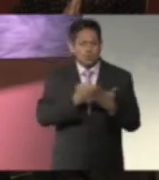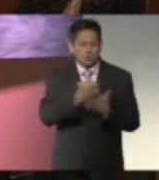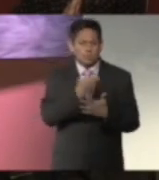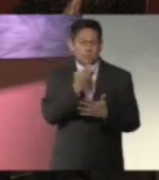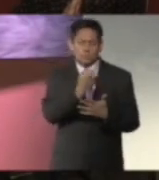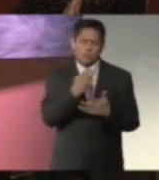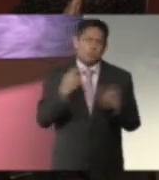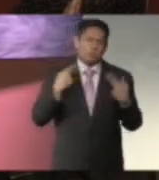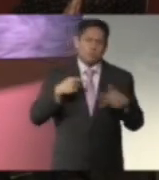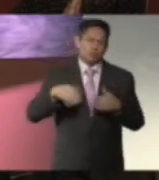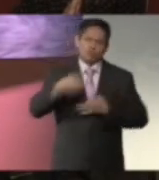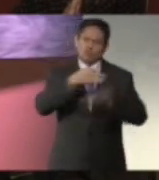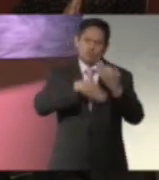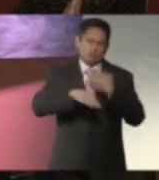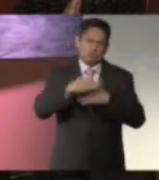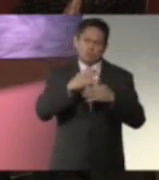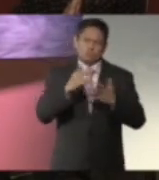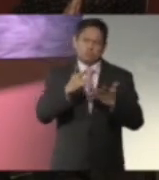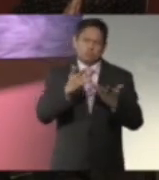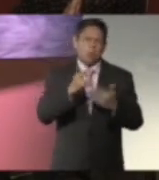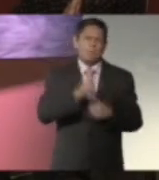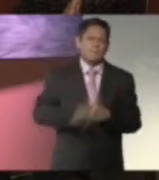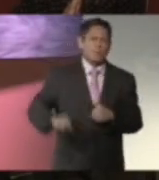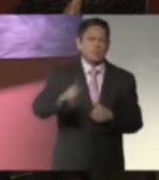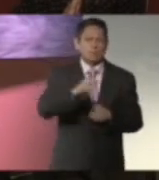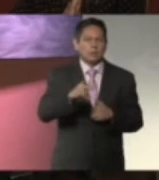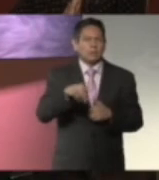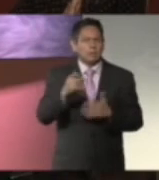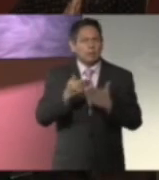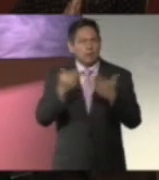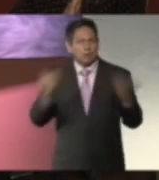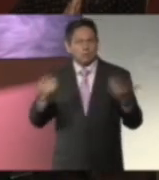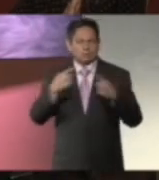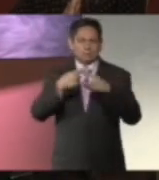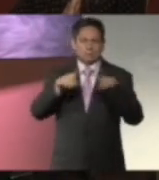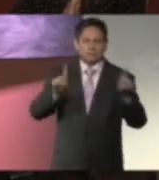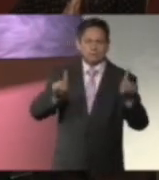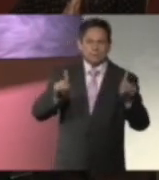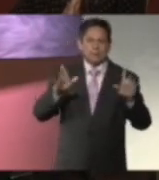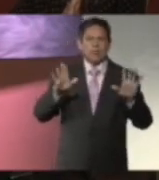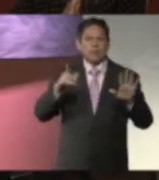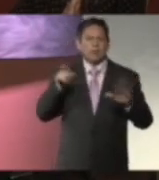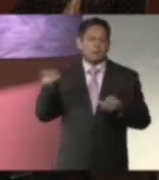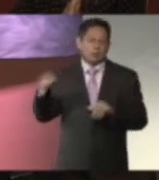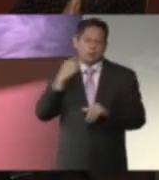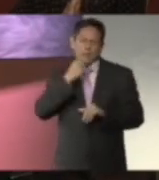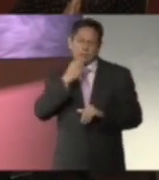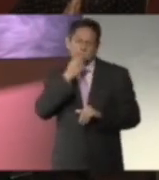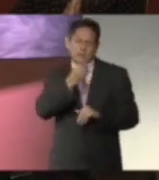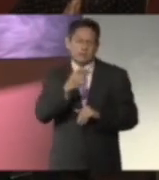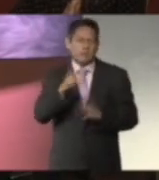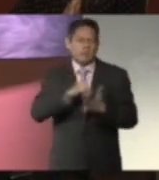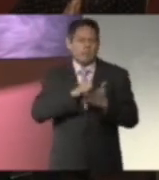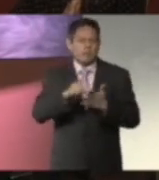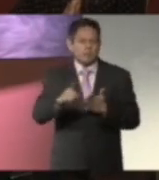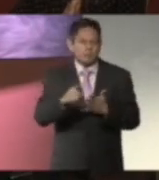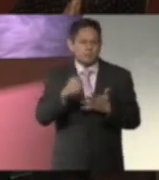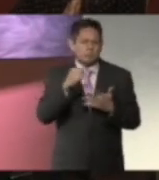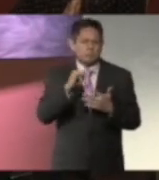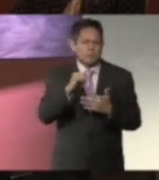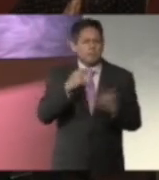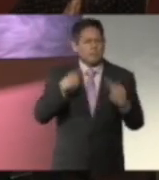público. Y ahora resulta que ya cambió su forma y es, para él, es un derecho